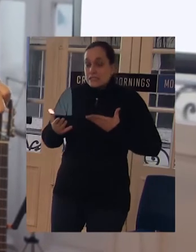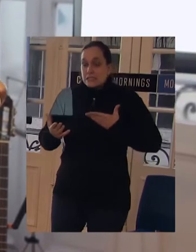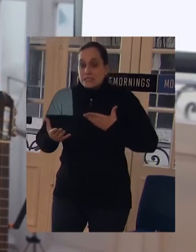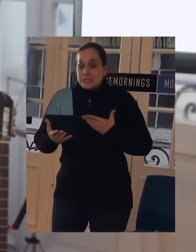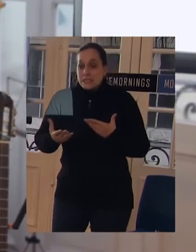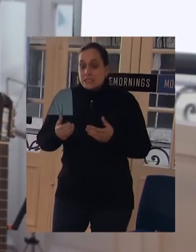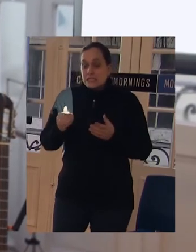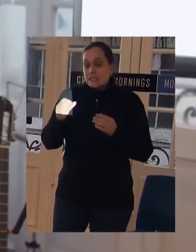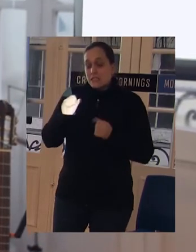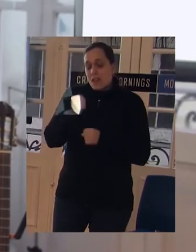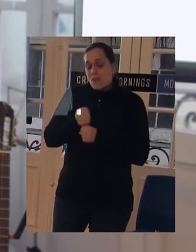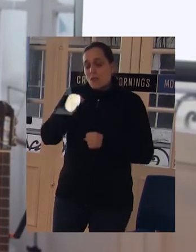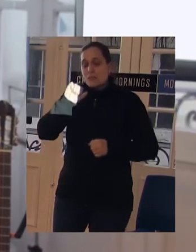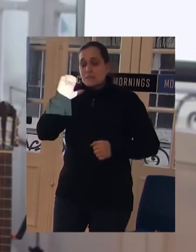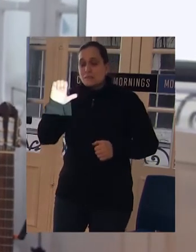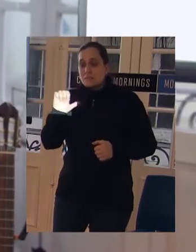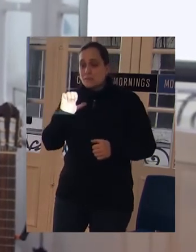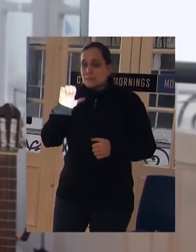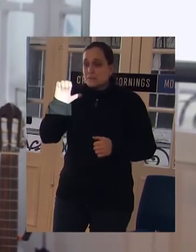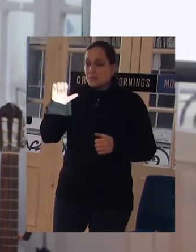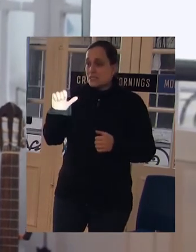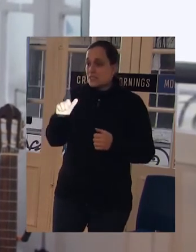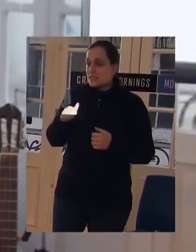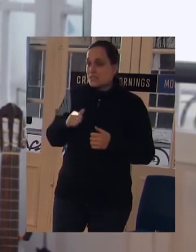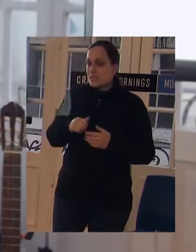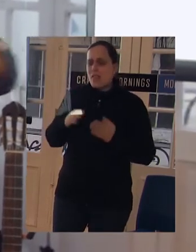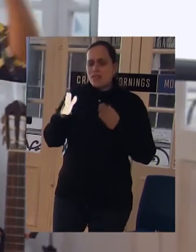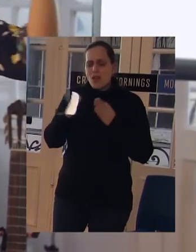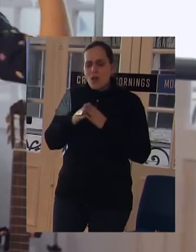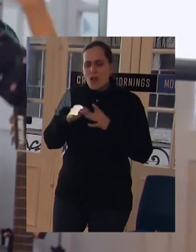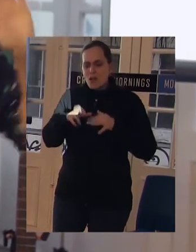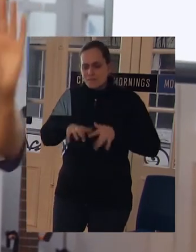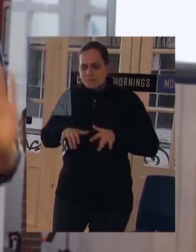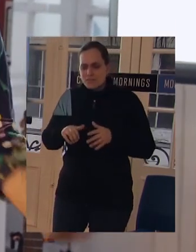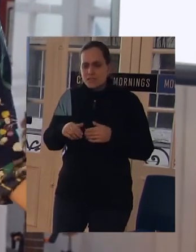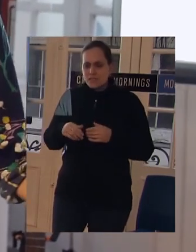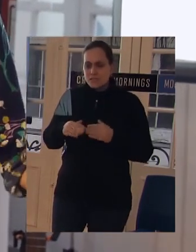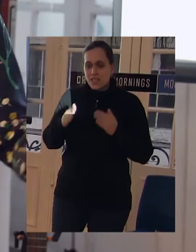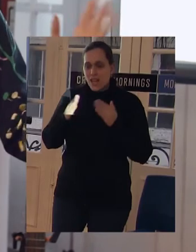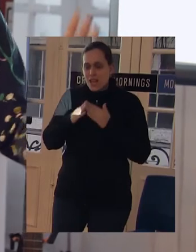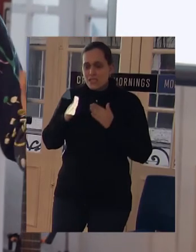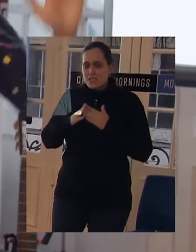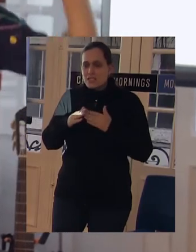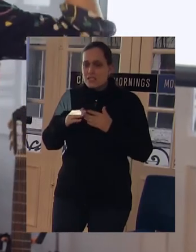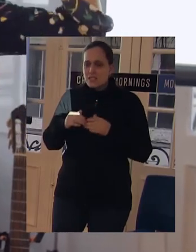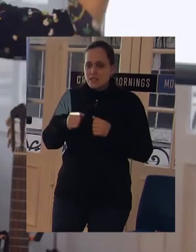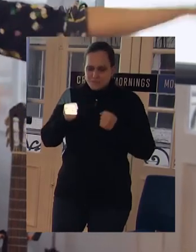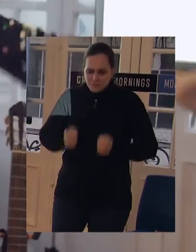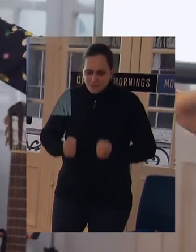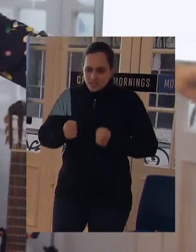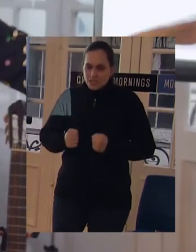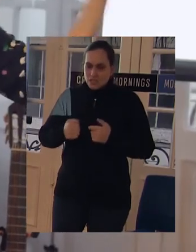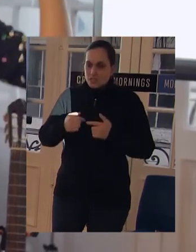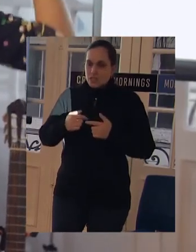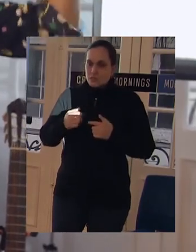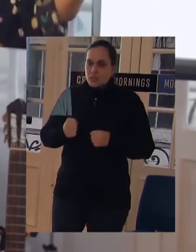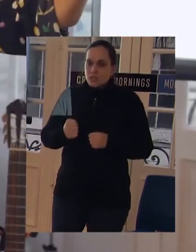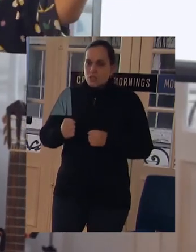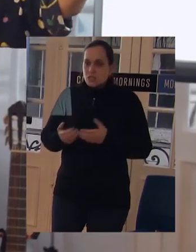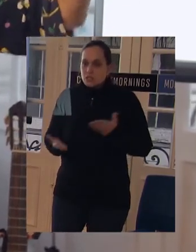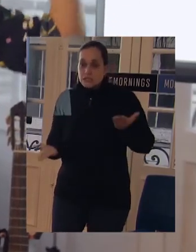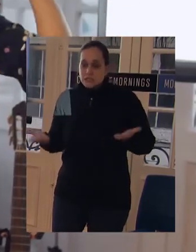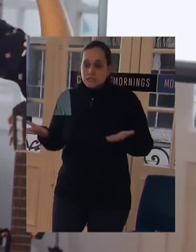trabajando 9 horas en una empresa, era freelancer... se me fue la balanza a la mierda, se me fue hacia el trabajo, hacia